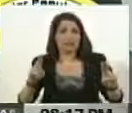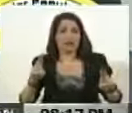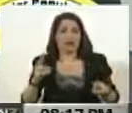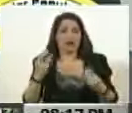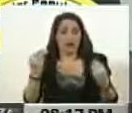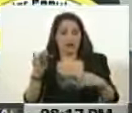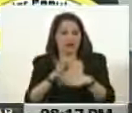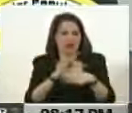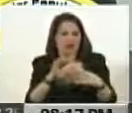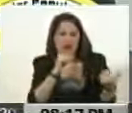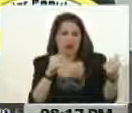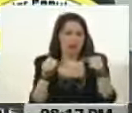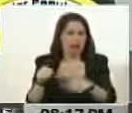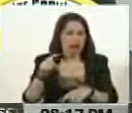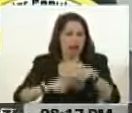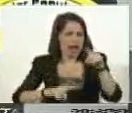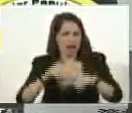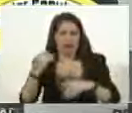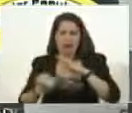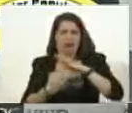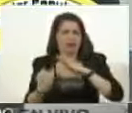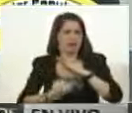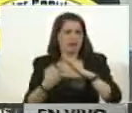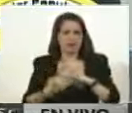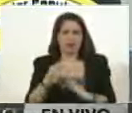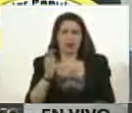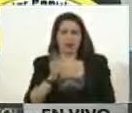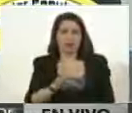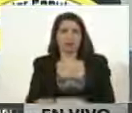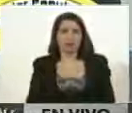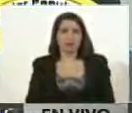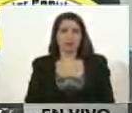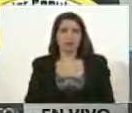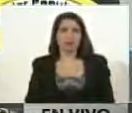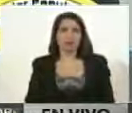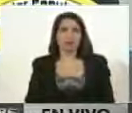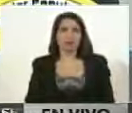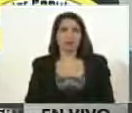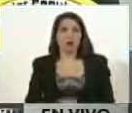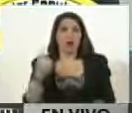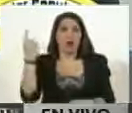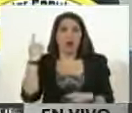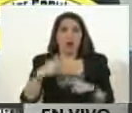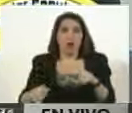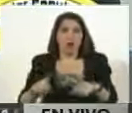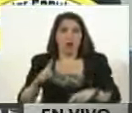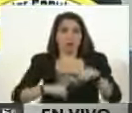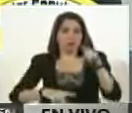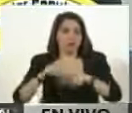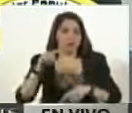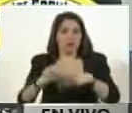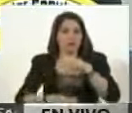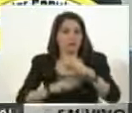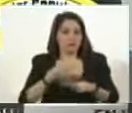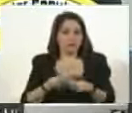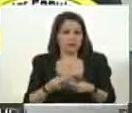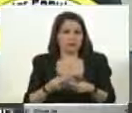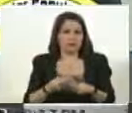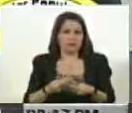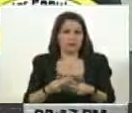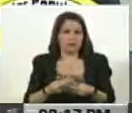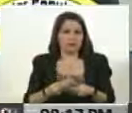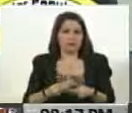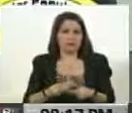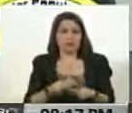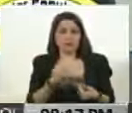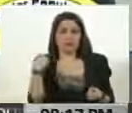funcionamiento cotidiano de las instituciones del país. Entre otras acciones enmarcadas de estos